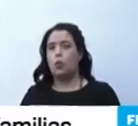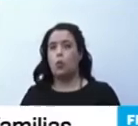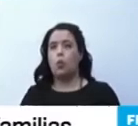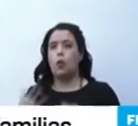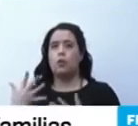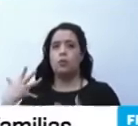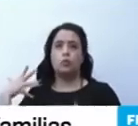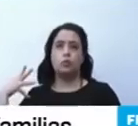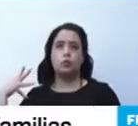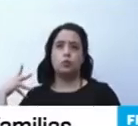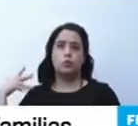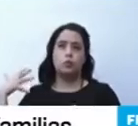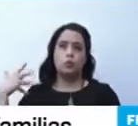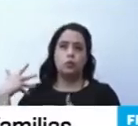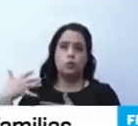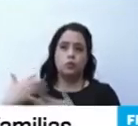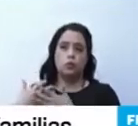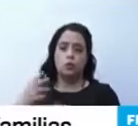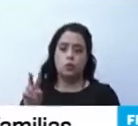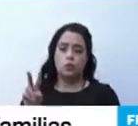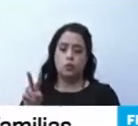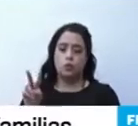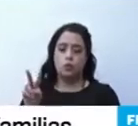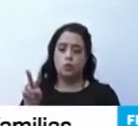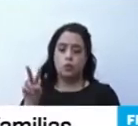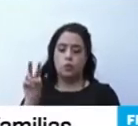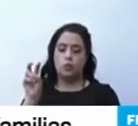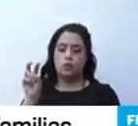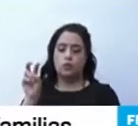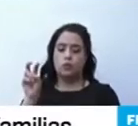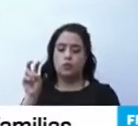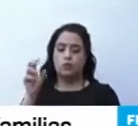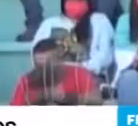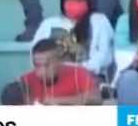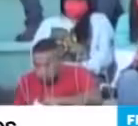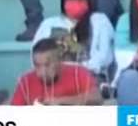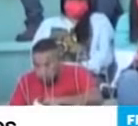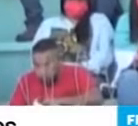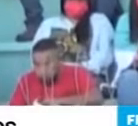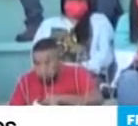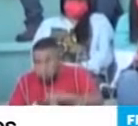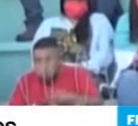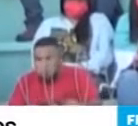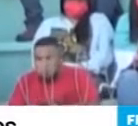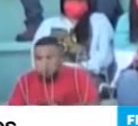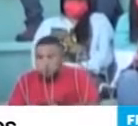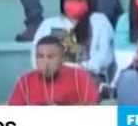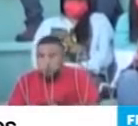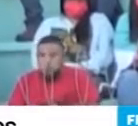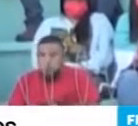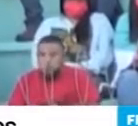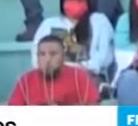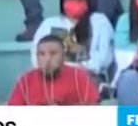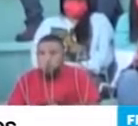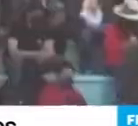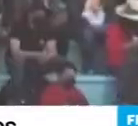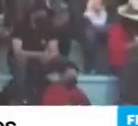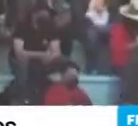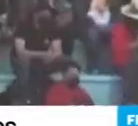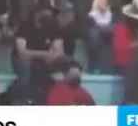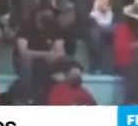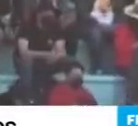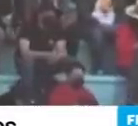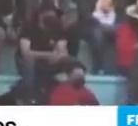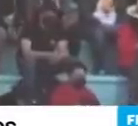de la comisión a honduras no lesionará la soberanía del país y contribuirá en la lucha contra los males